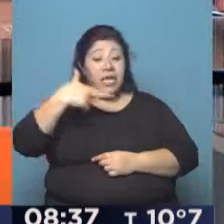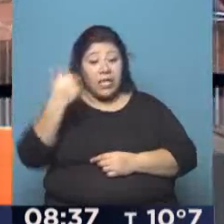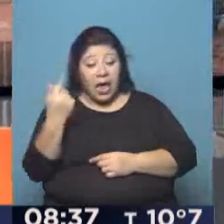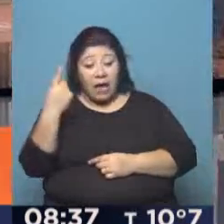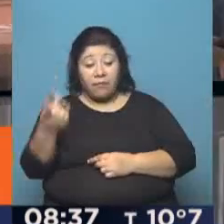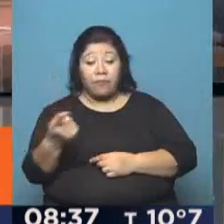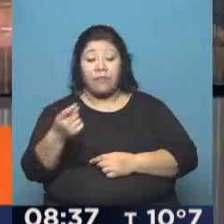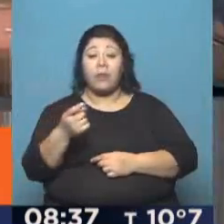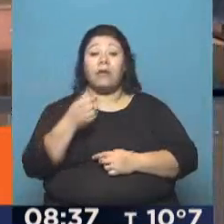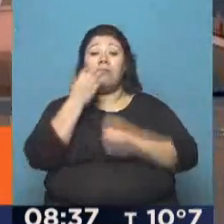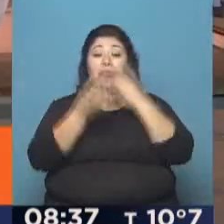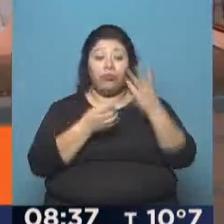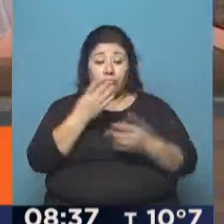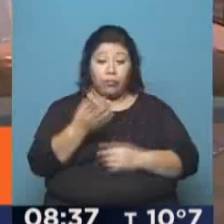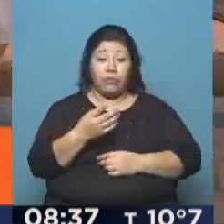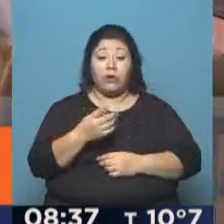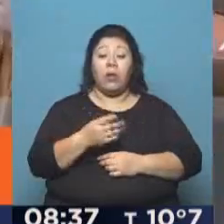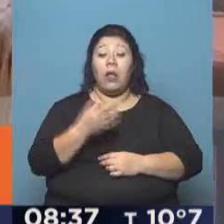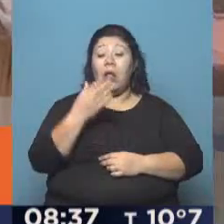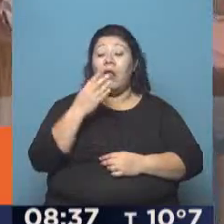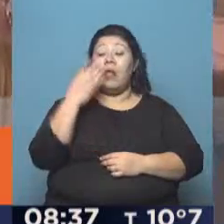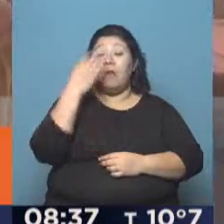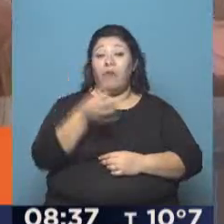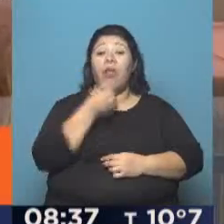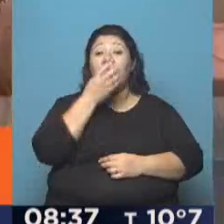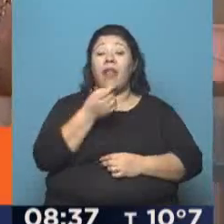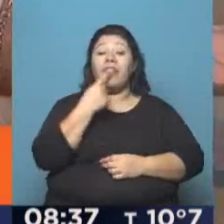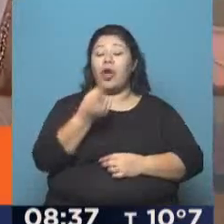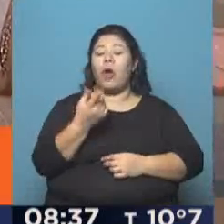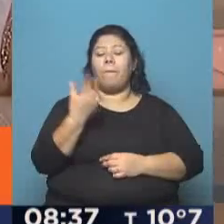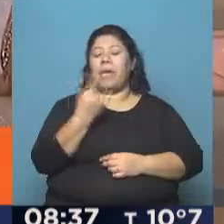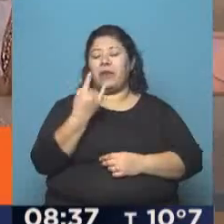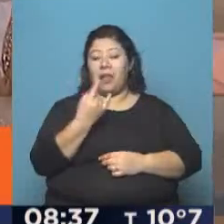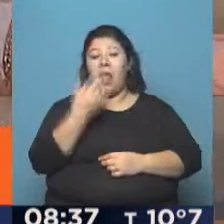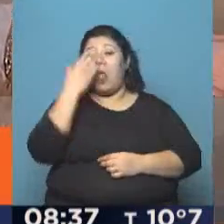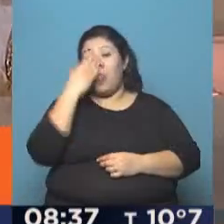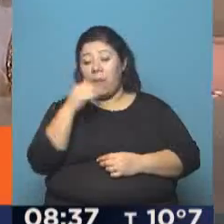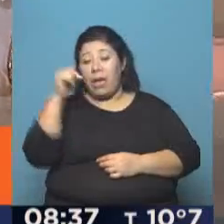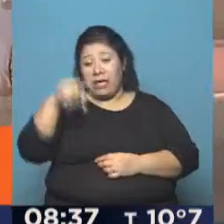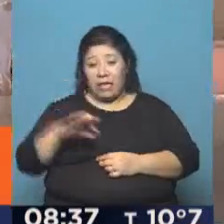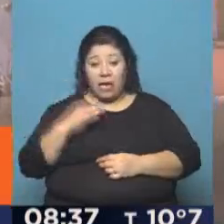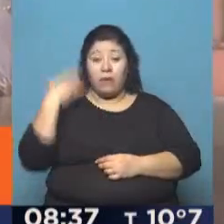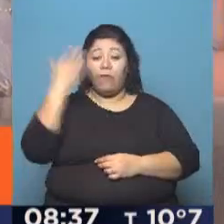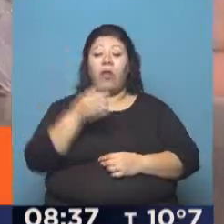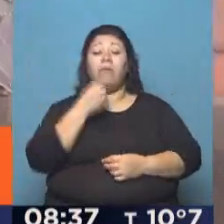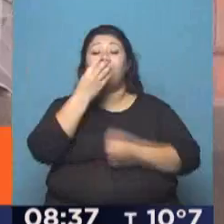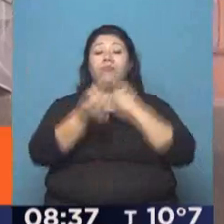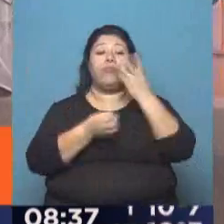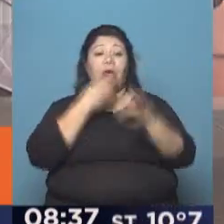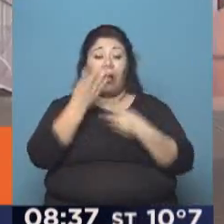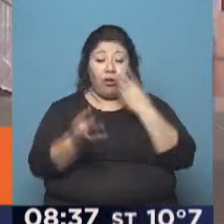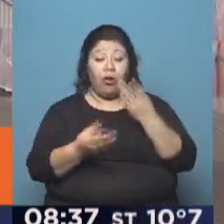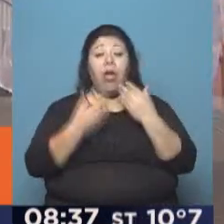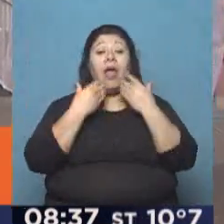a a la Nata Y lo que hizo este año fue ir a trib y contar la declaración de fariña ha terminado siendo muy útil porque